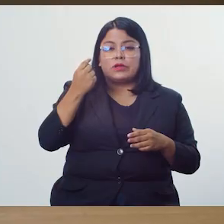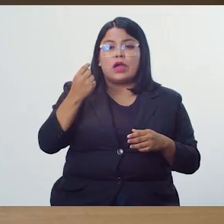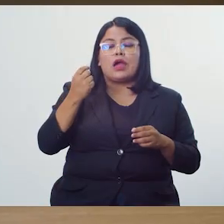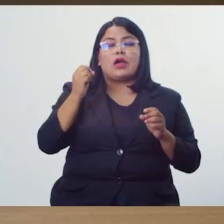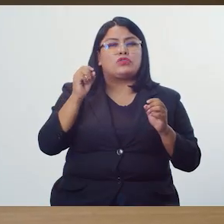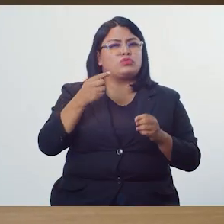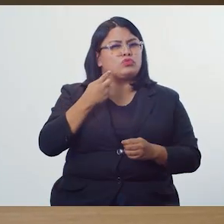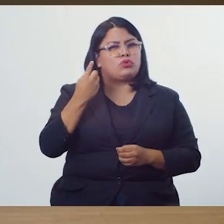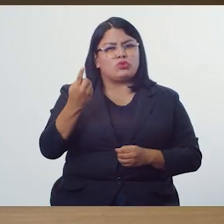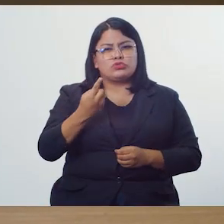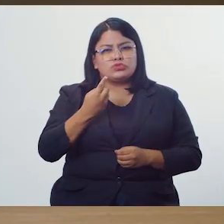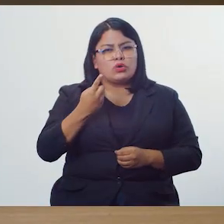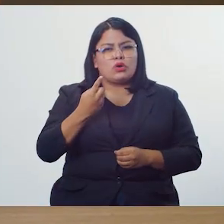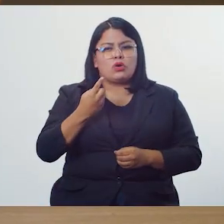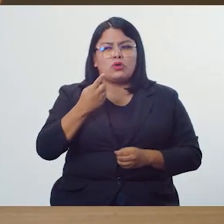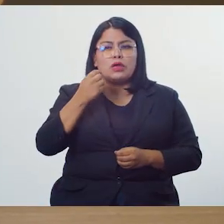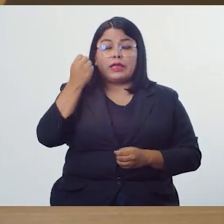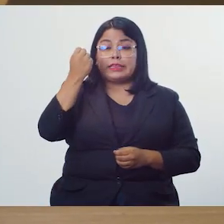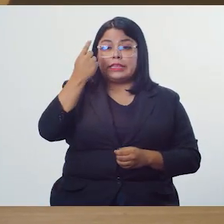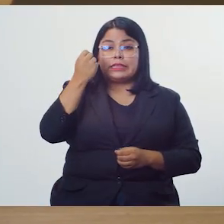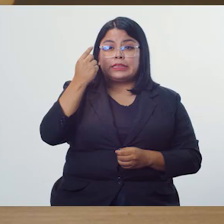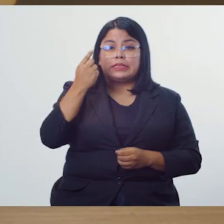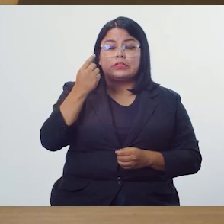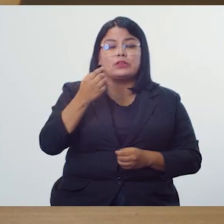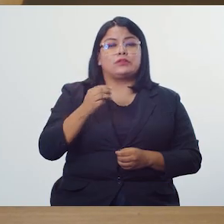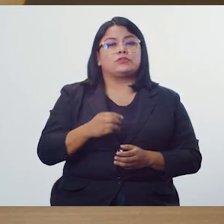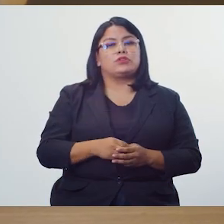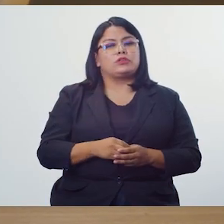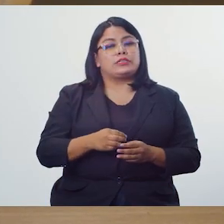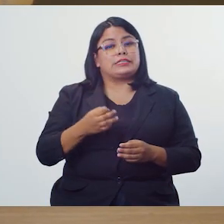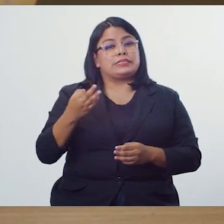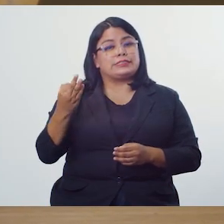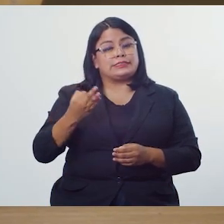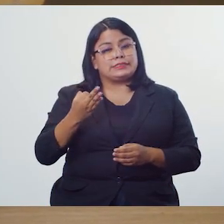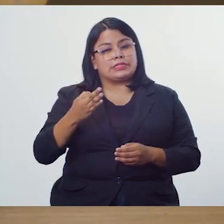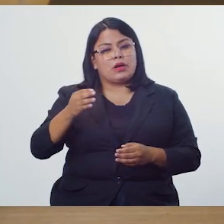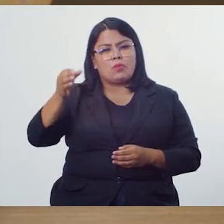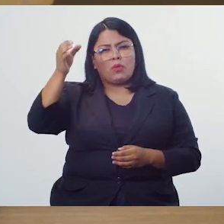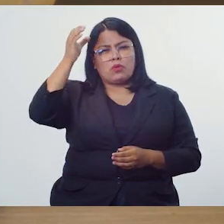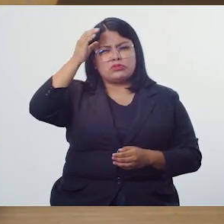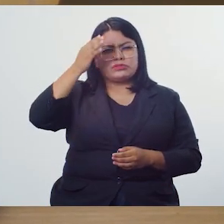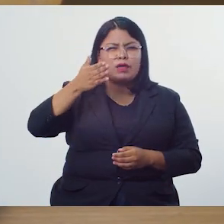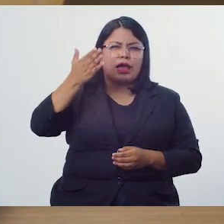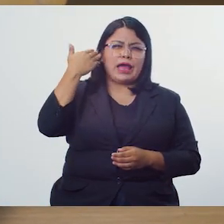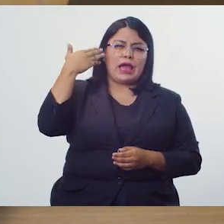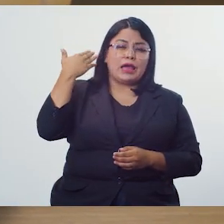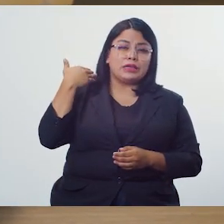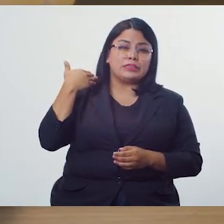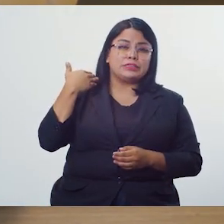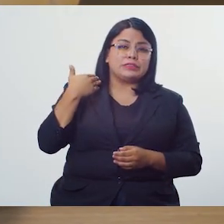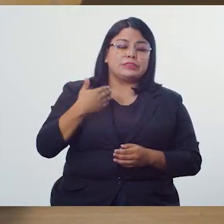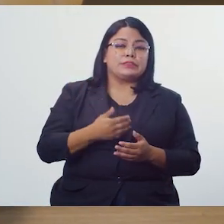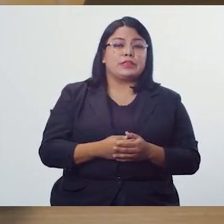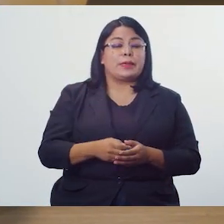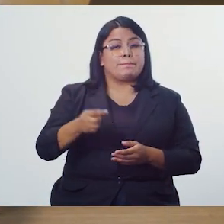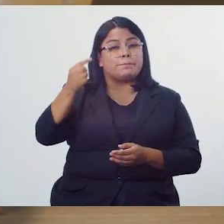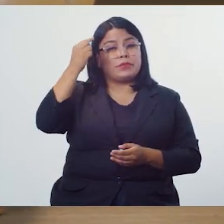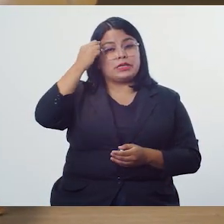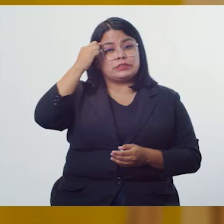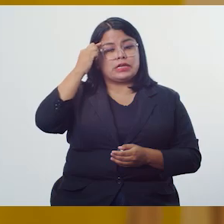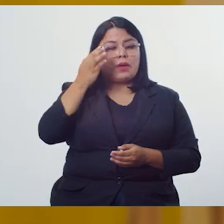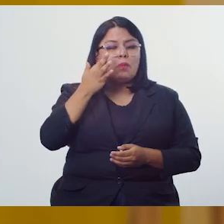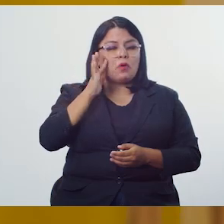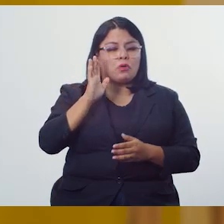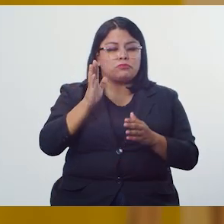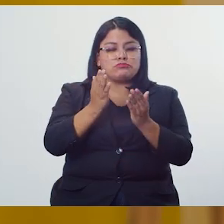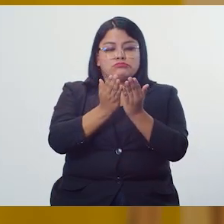implica no solo la decodificación. Tenemos que romper con ese concepto tradicional de lectura que implica pensar